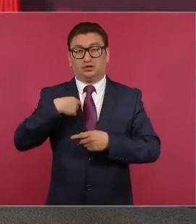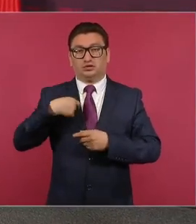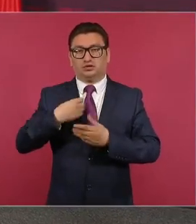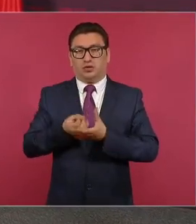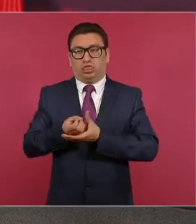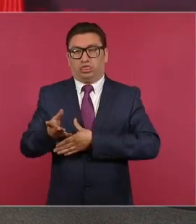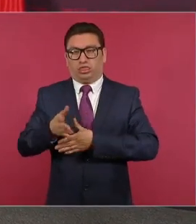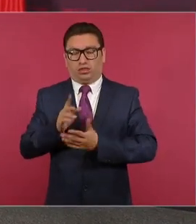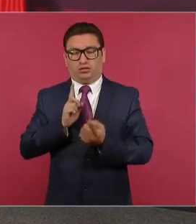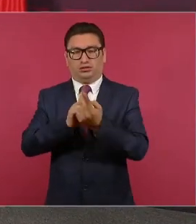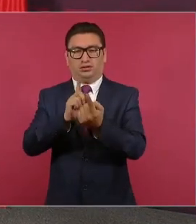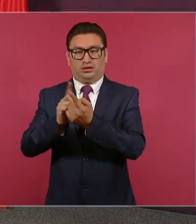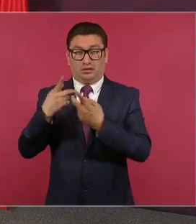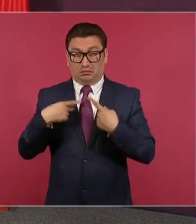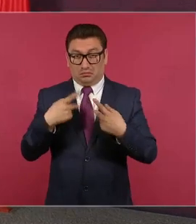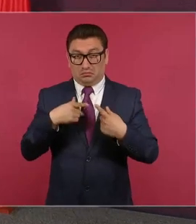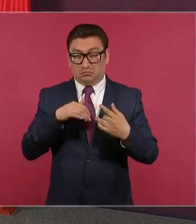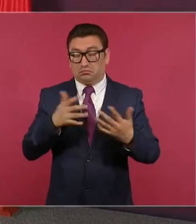salía los